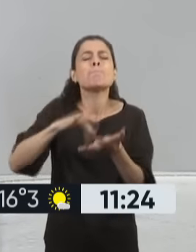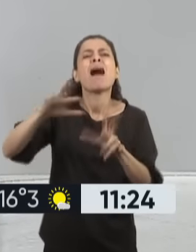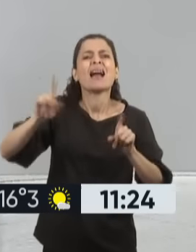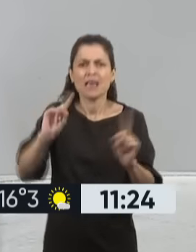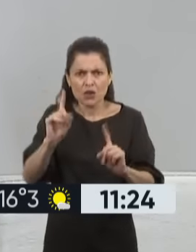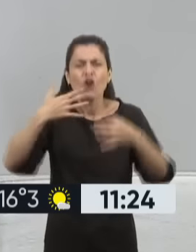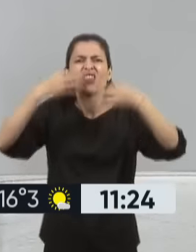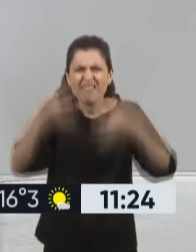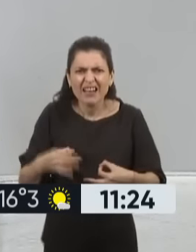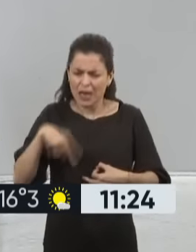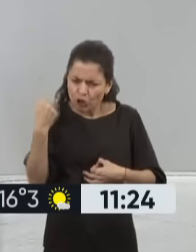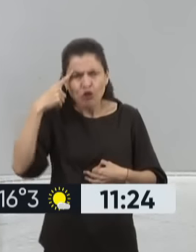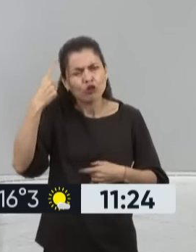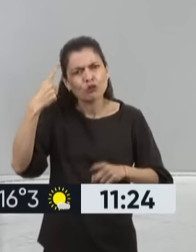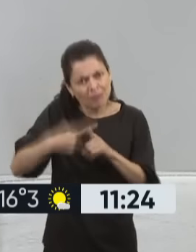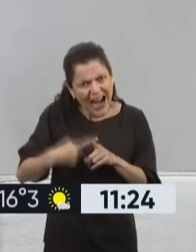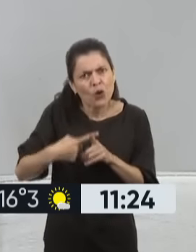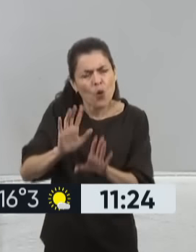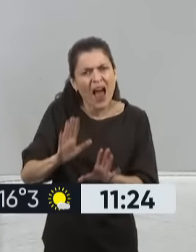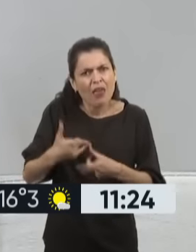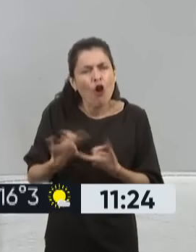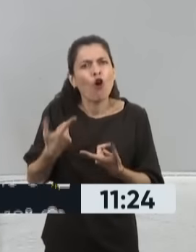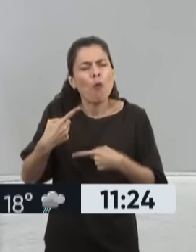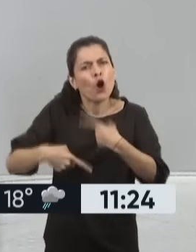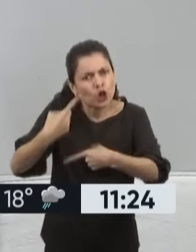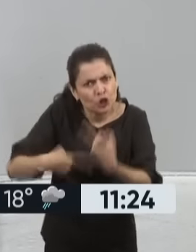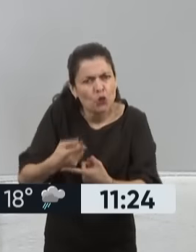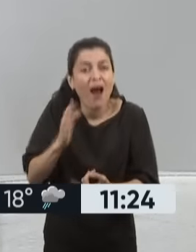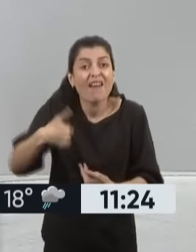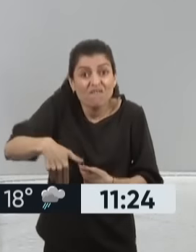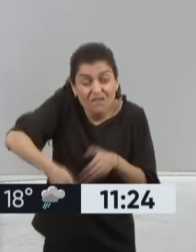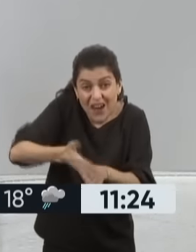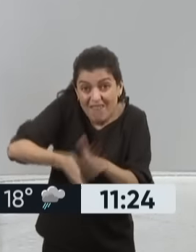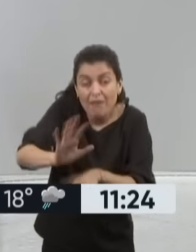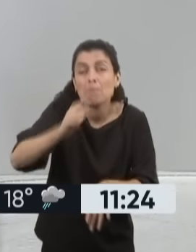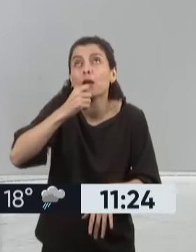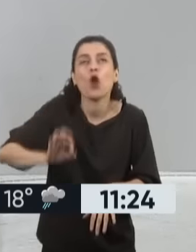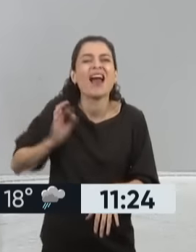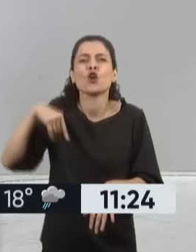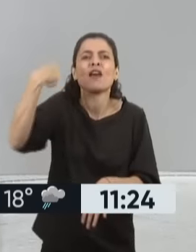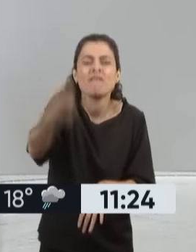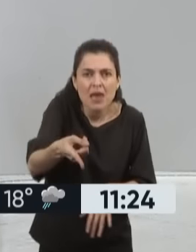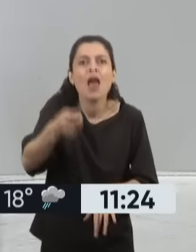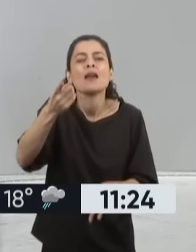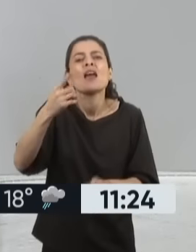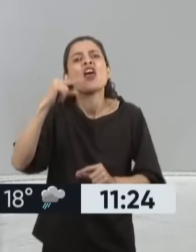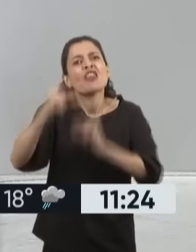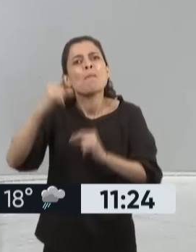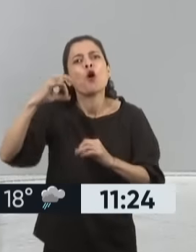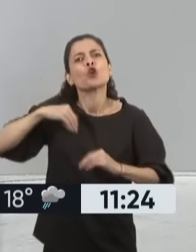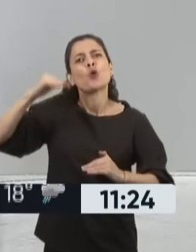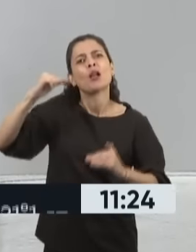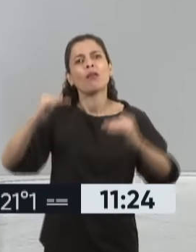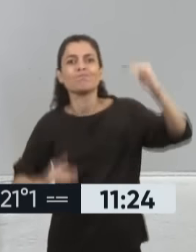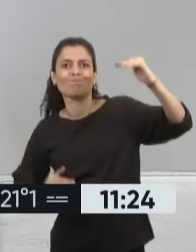bueno nosotros vamos a tratar de acticar esta brecha Y tenemos un sentido de que en pocos meses o el año que viene no sé cuándo estas brechas se van a achicar porque